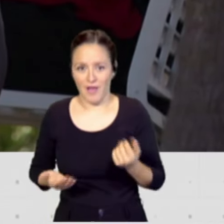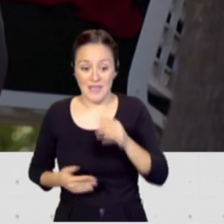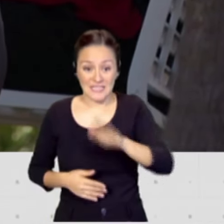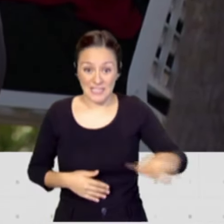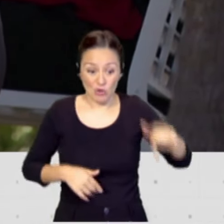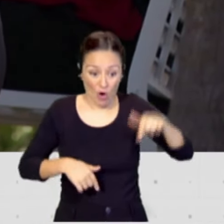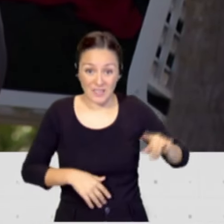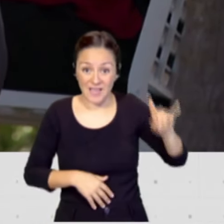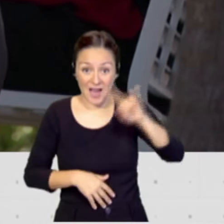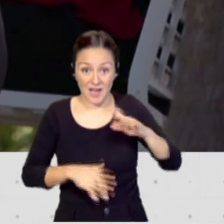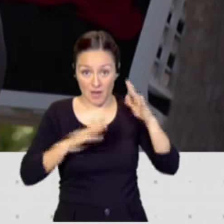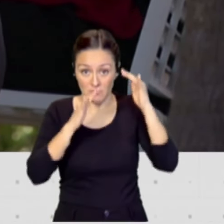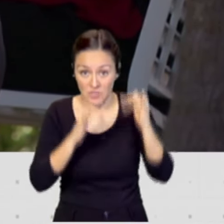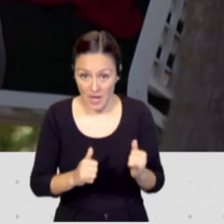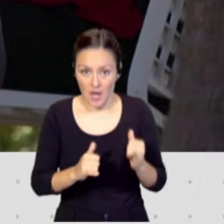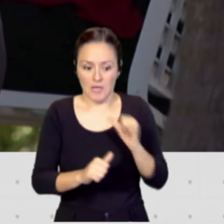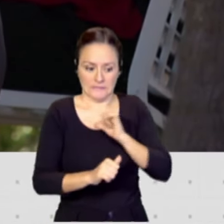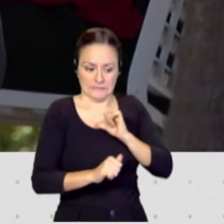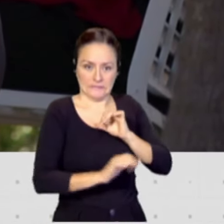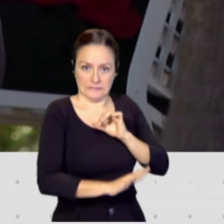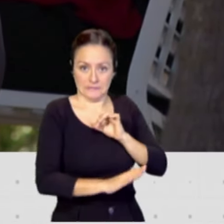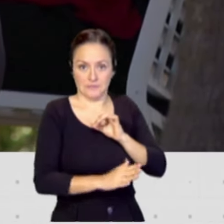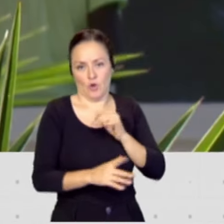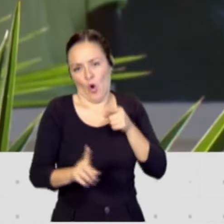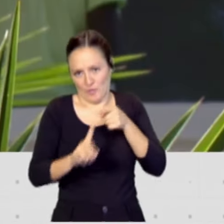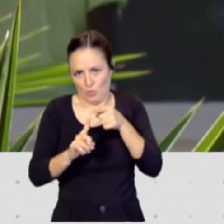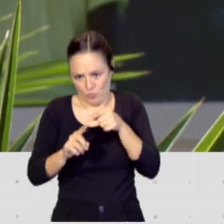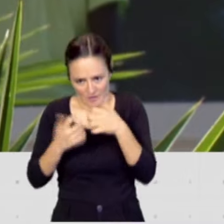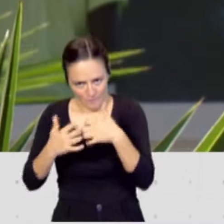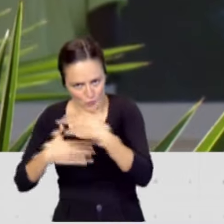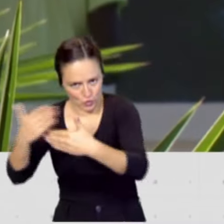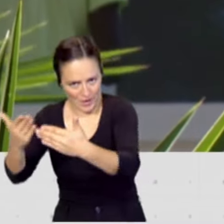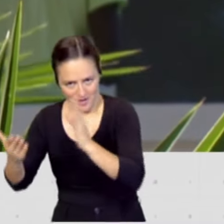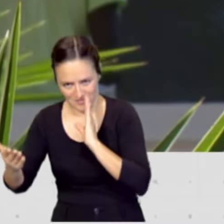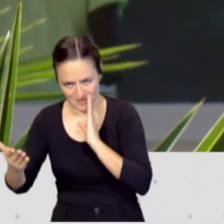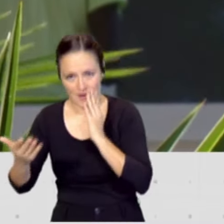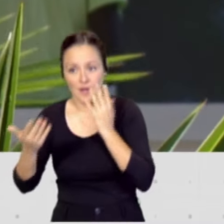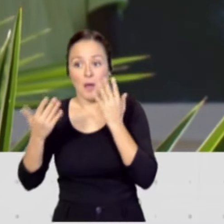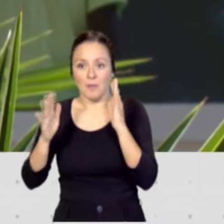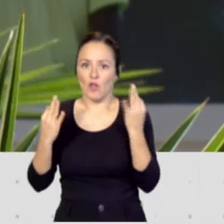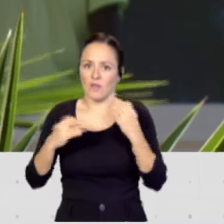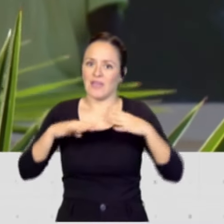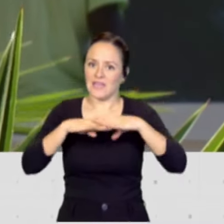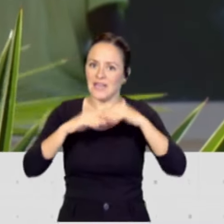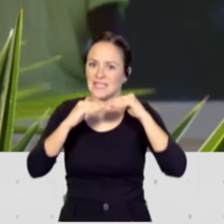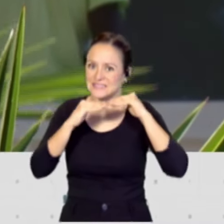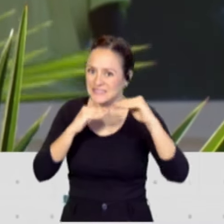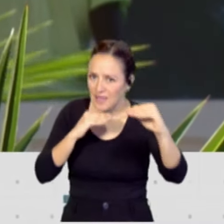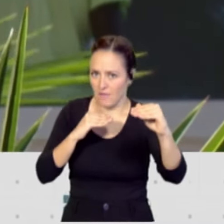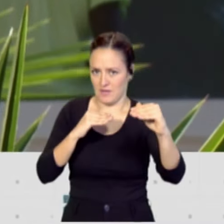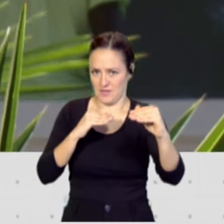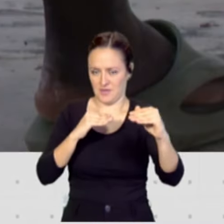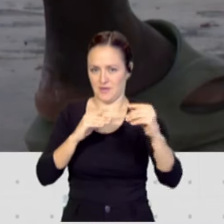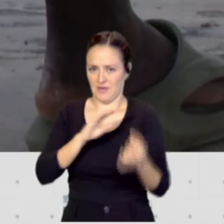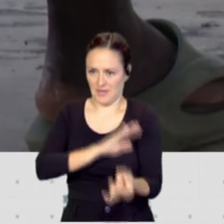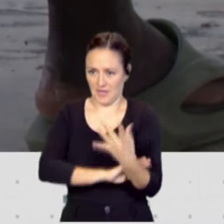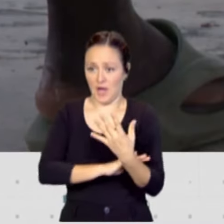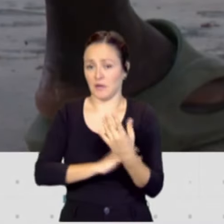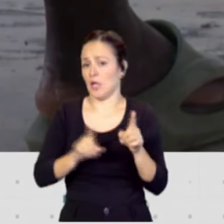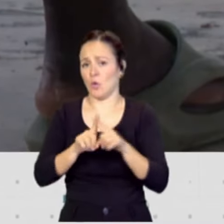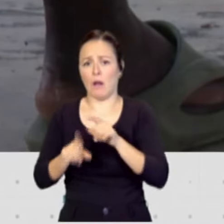cuando todo esto empieza a funcionar Entonces lo hemos pedido para crear eso una red estable en todas las Islas eh igual que hay con para los